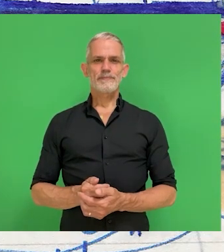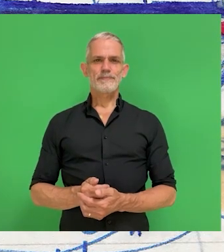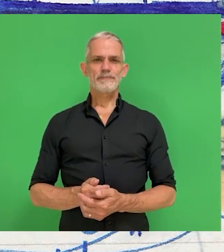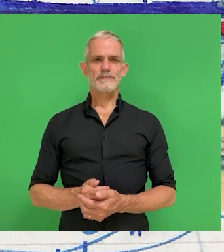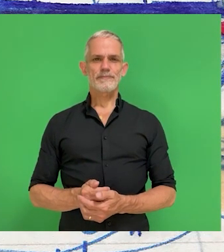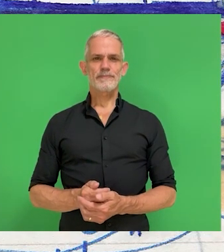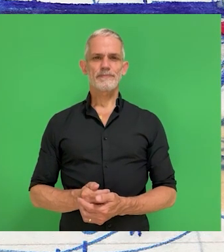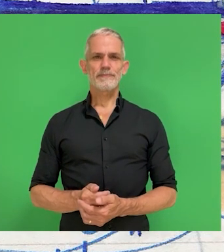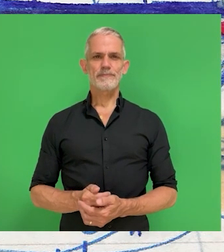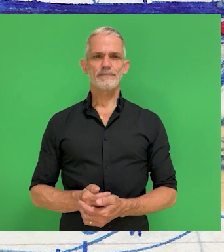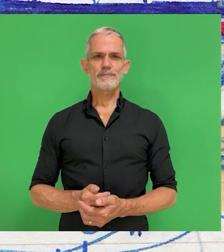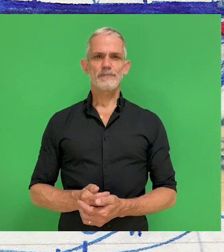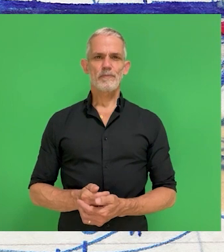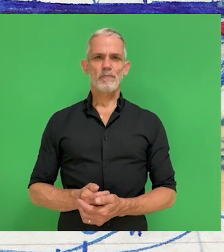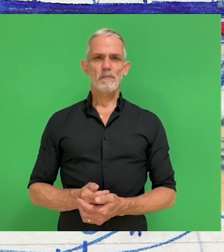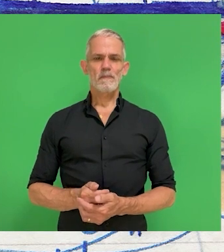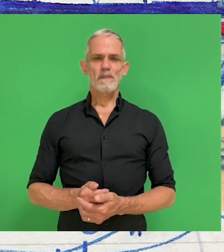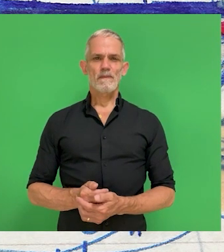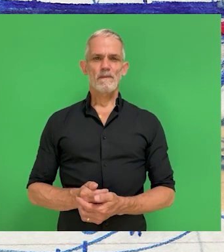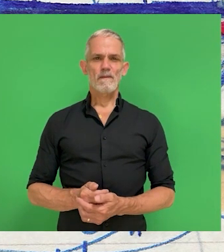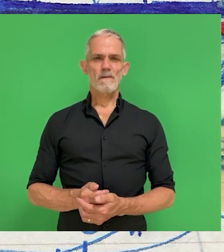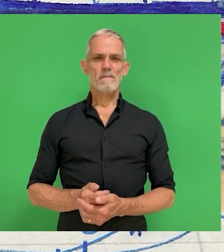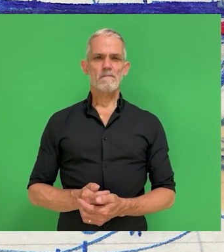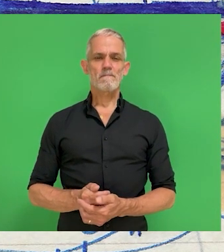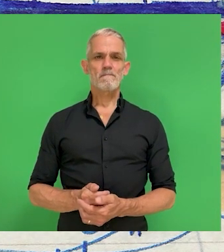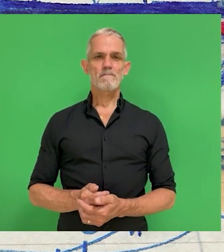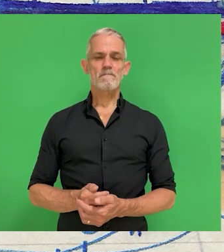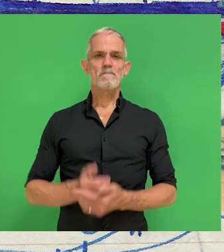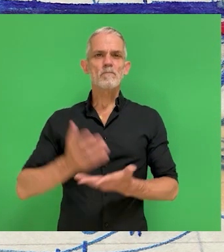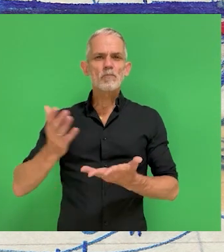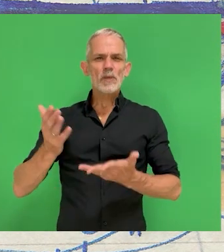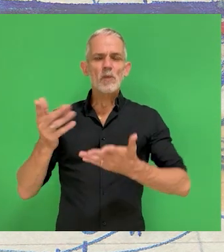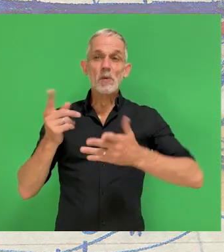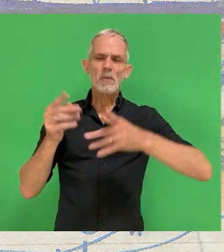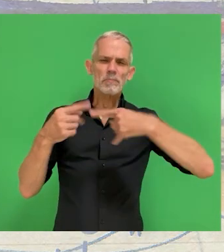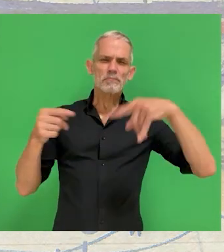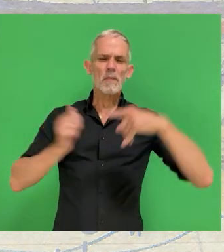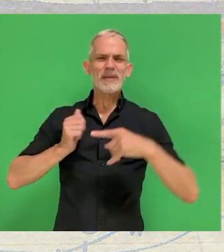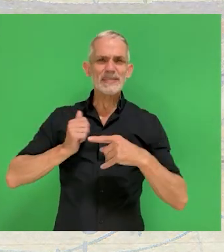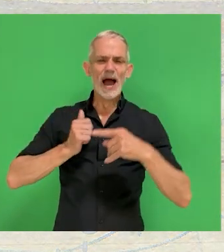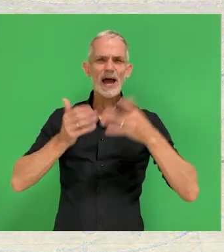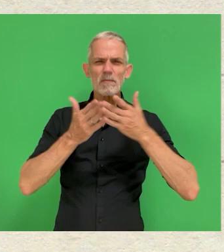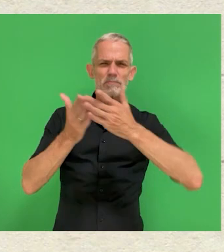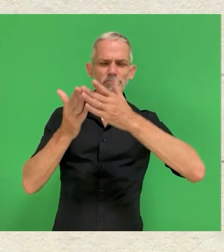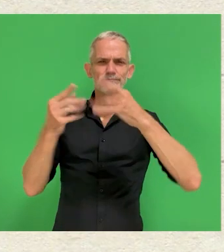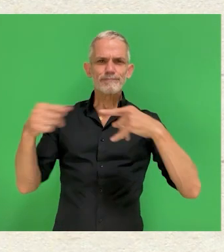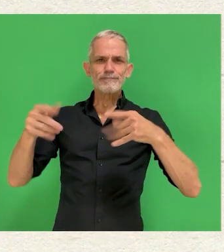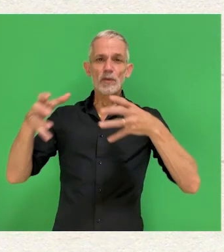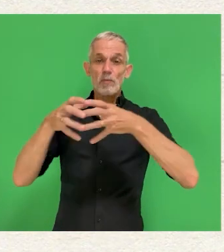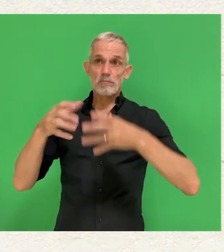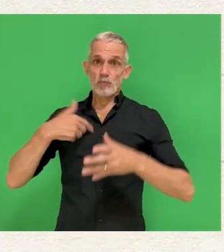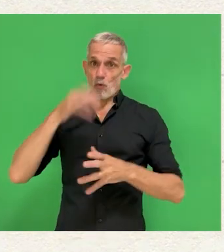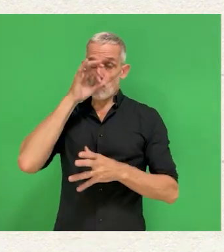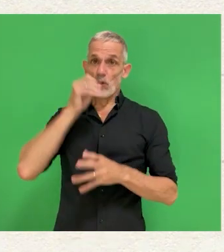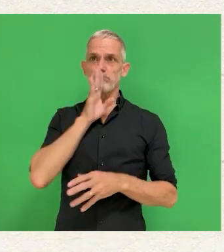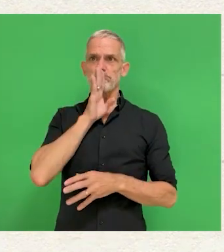firma Frederick William Cole. O sea, los militares, todas las Fuerzas Armadas, o sea, nunca